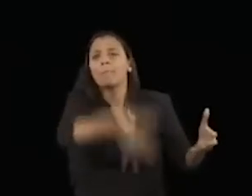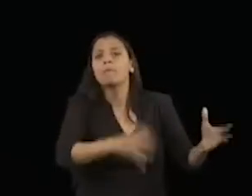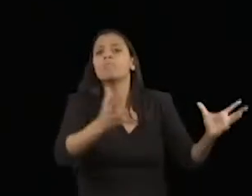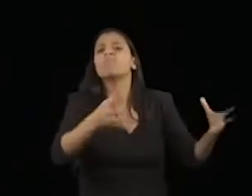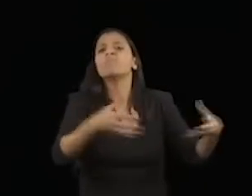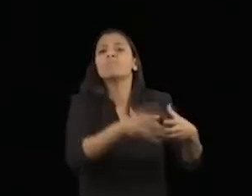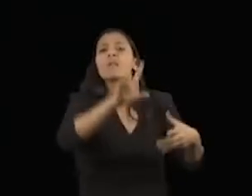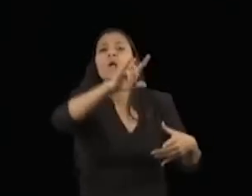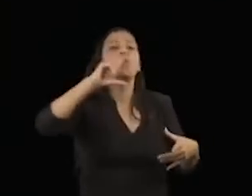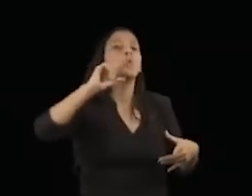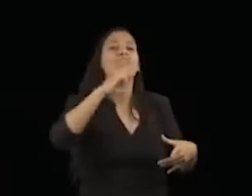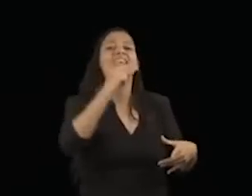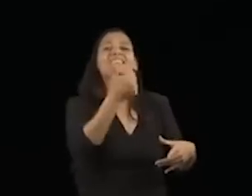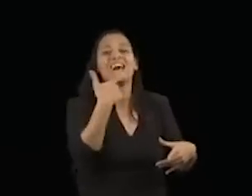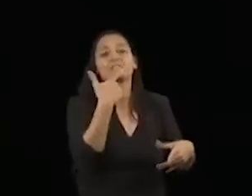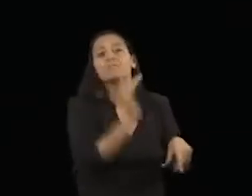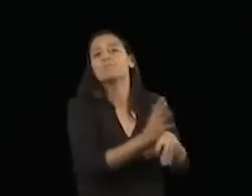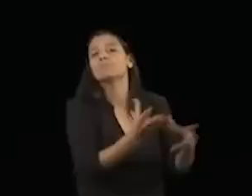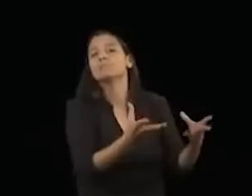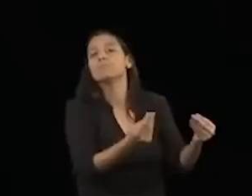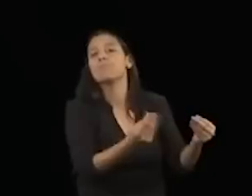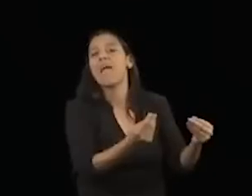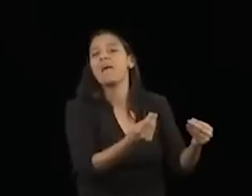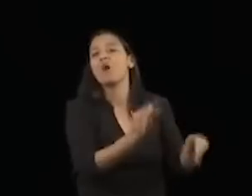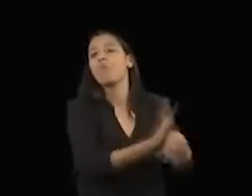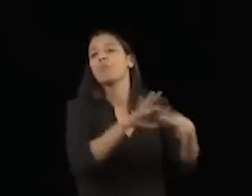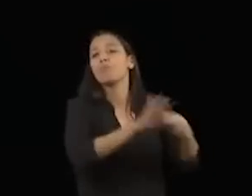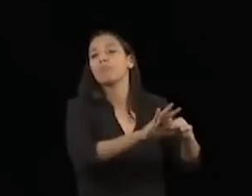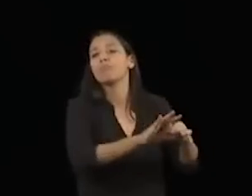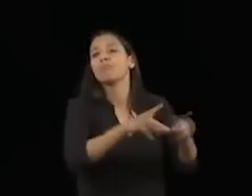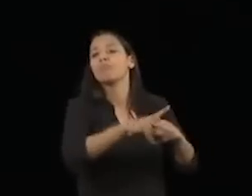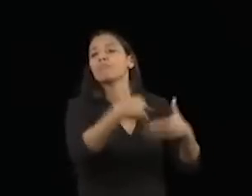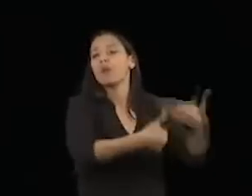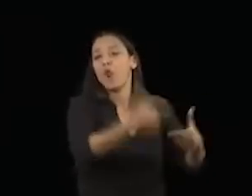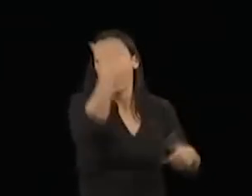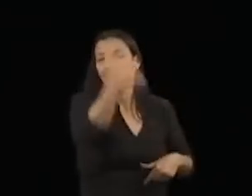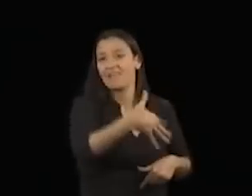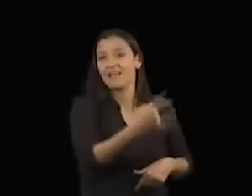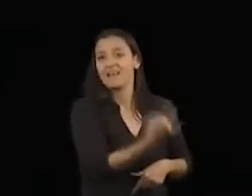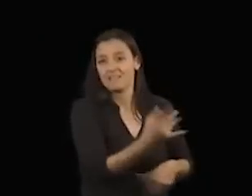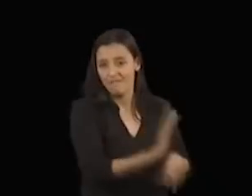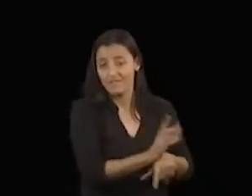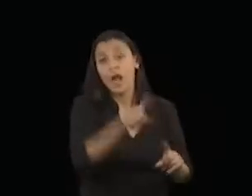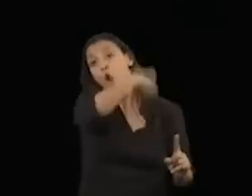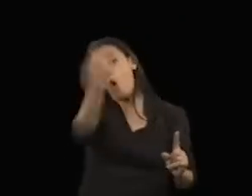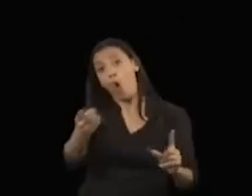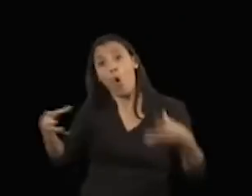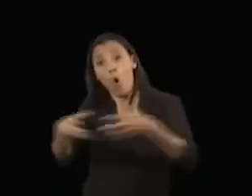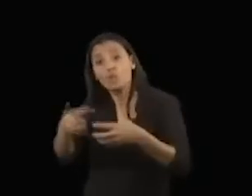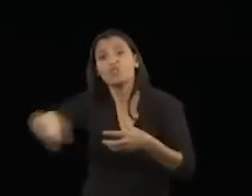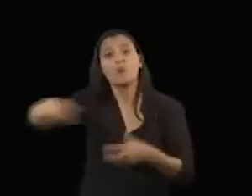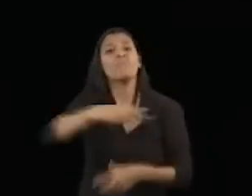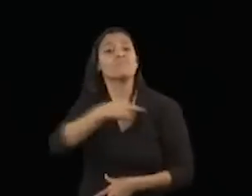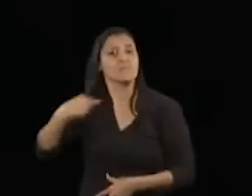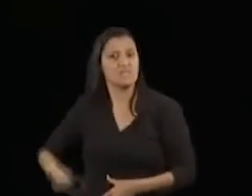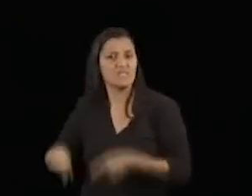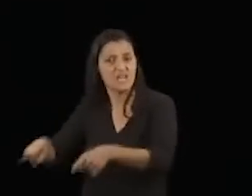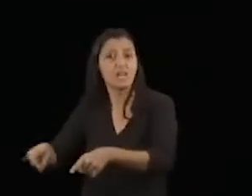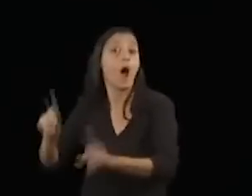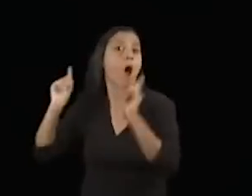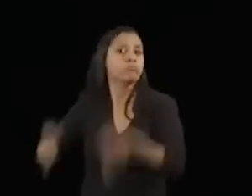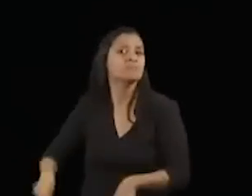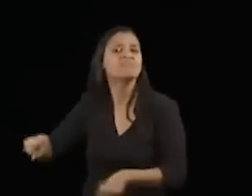le tienen el odio a la máquina. Y en realidad, el otro polo, ¿cuál es? China, pero no sabemos qué